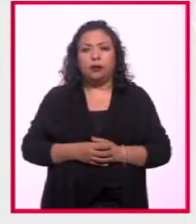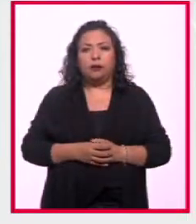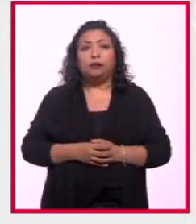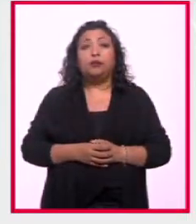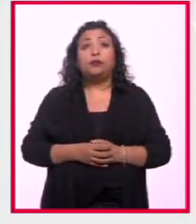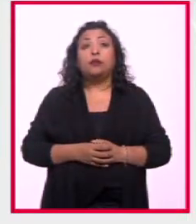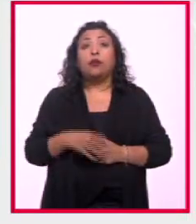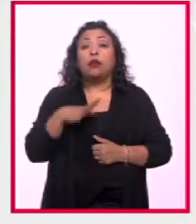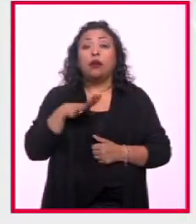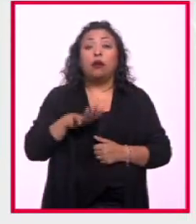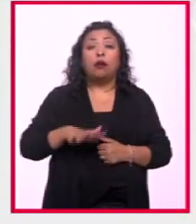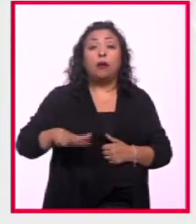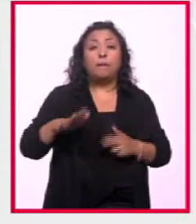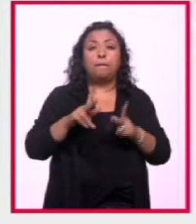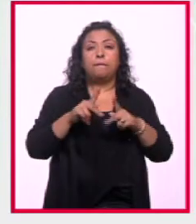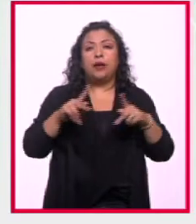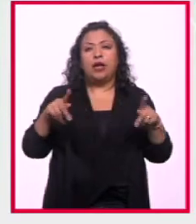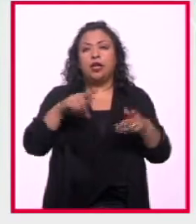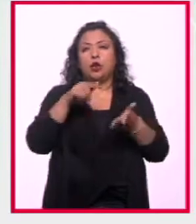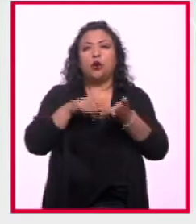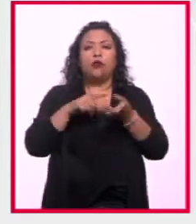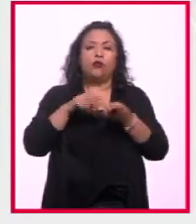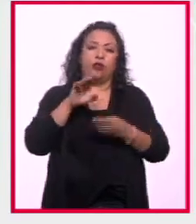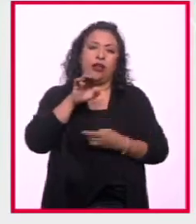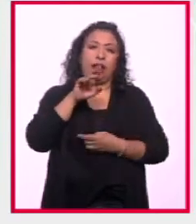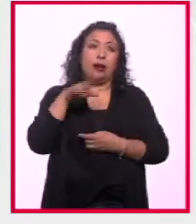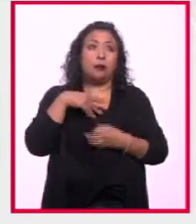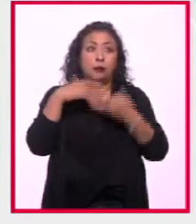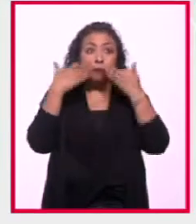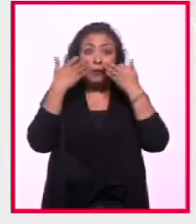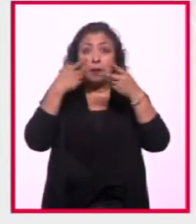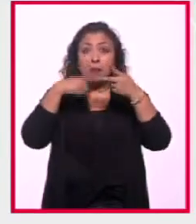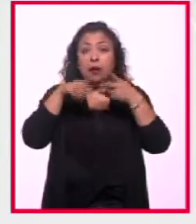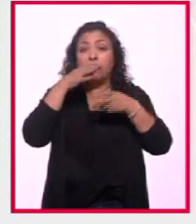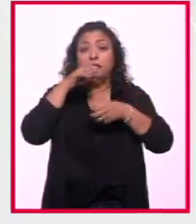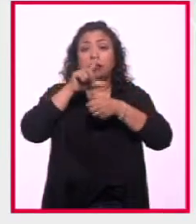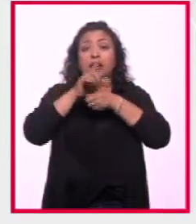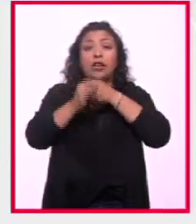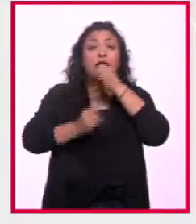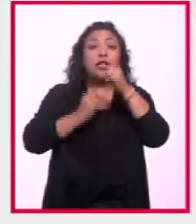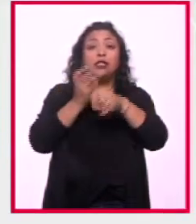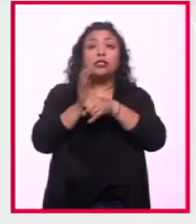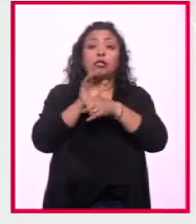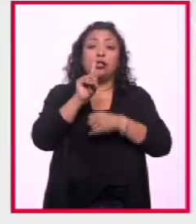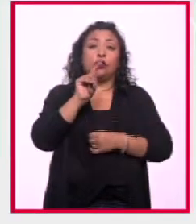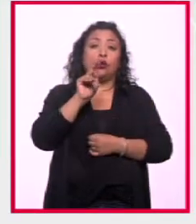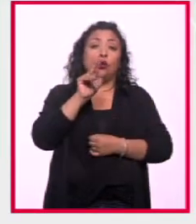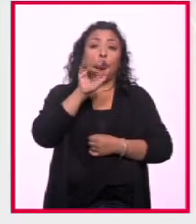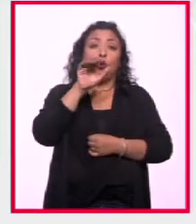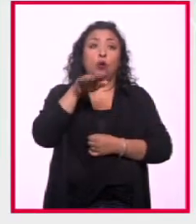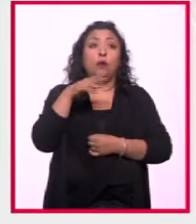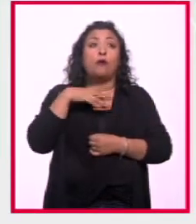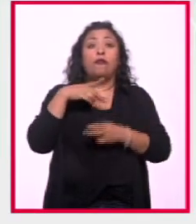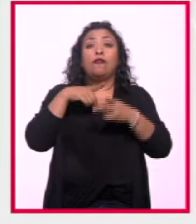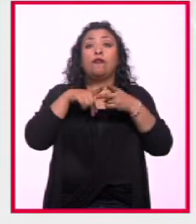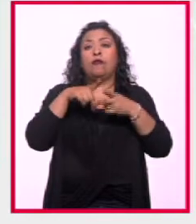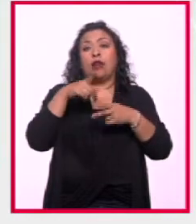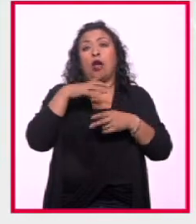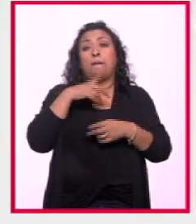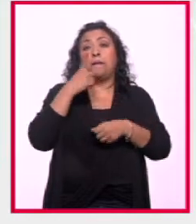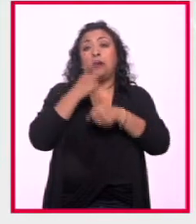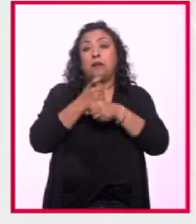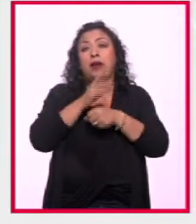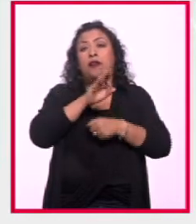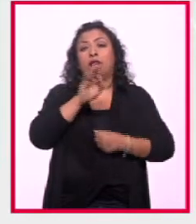las paradisíacas playas del caribe méxicano atestiguarán del nacimiento del festival internacional de cine de tulum celebra su primera edición del